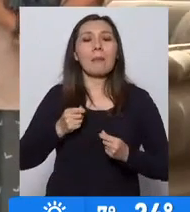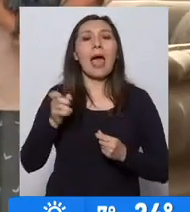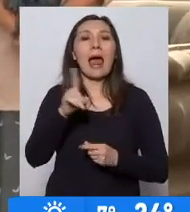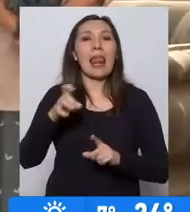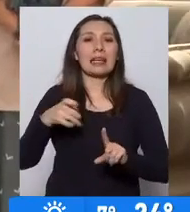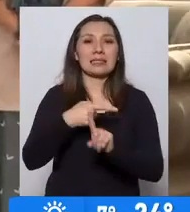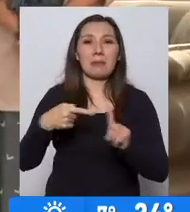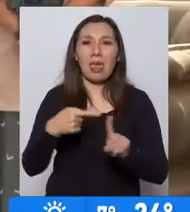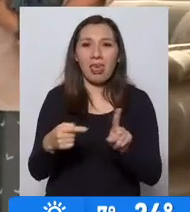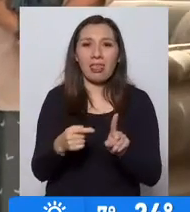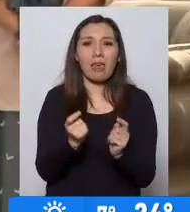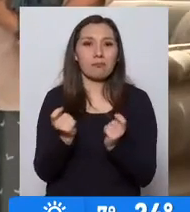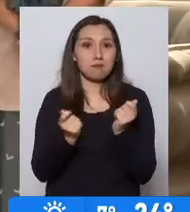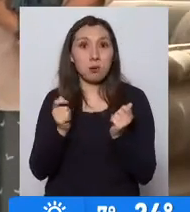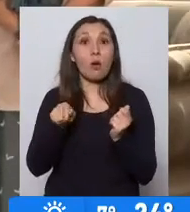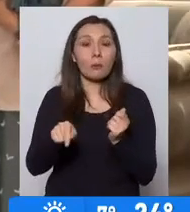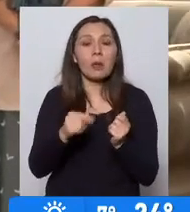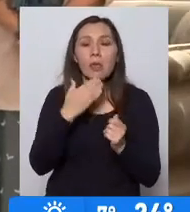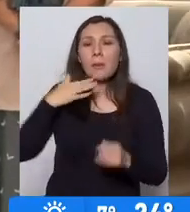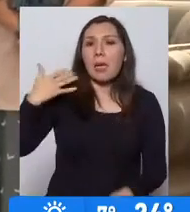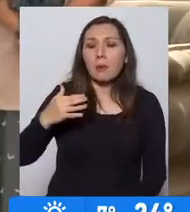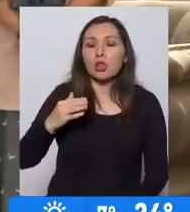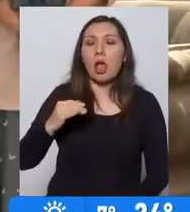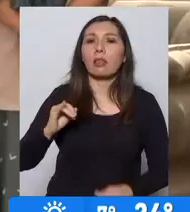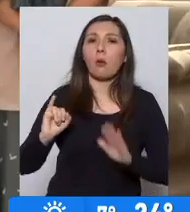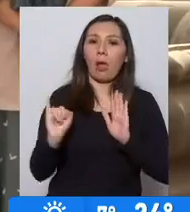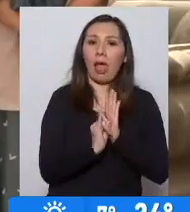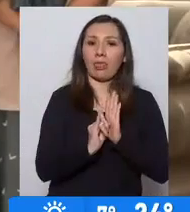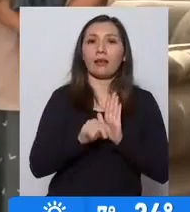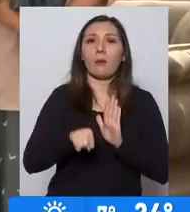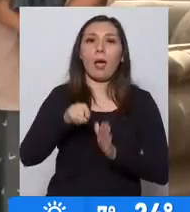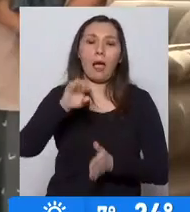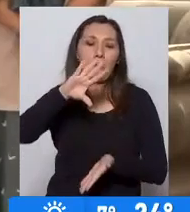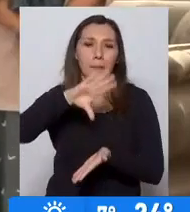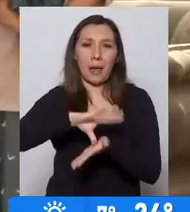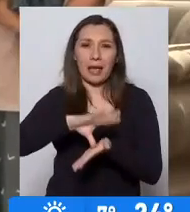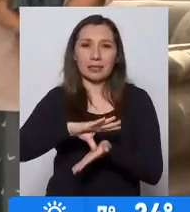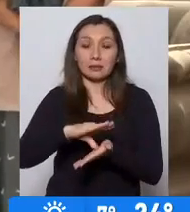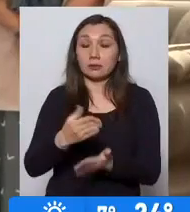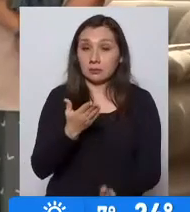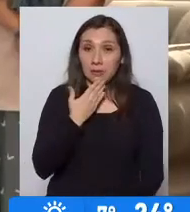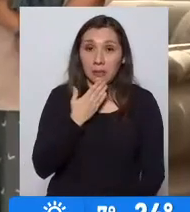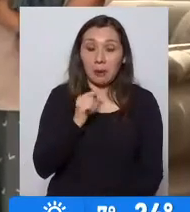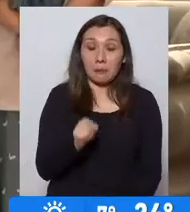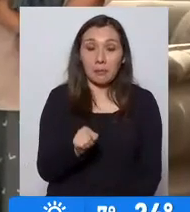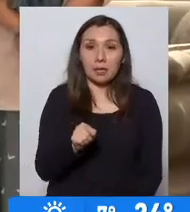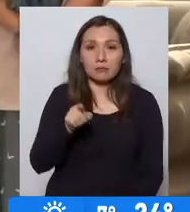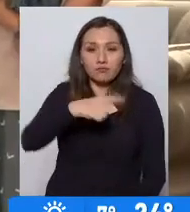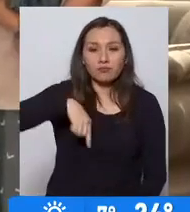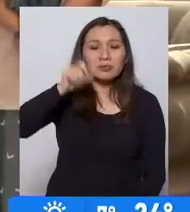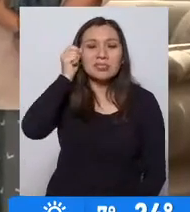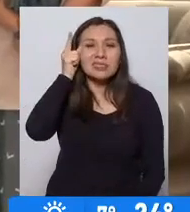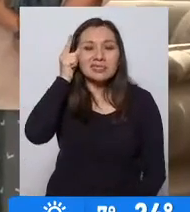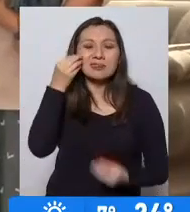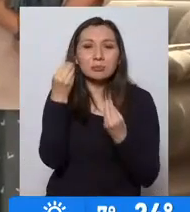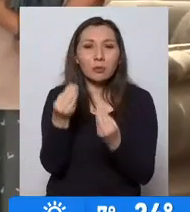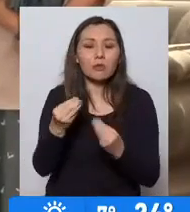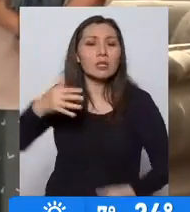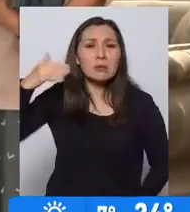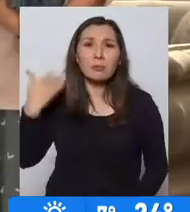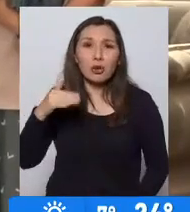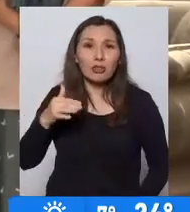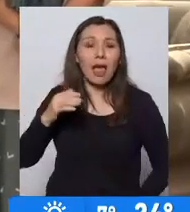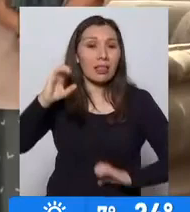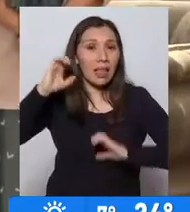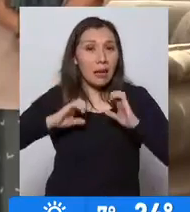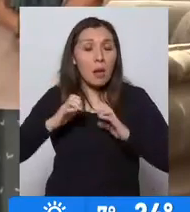clase media y parte esencial de la identidad de nuestro país. También sabemos muy bien que son